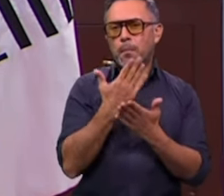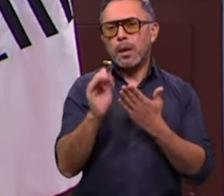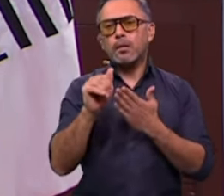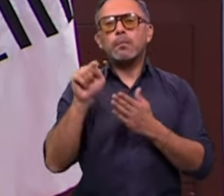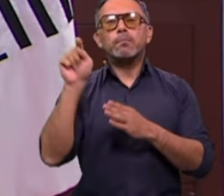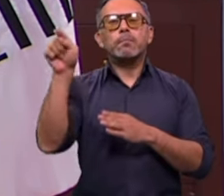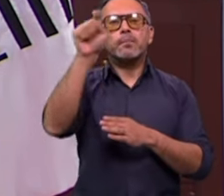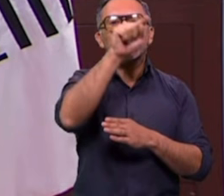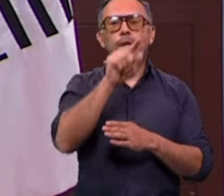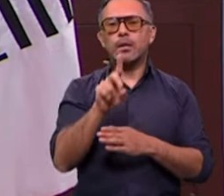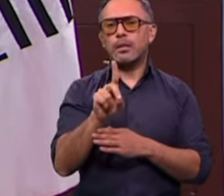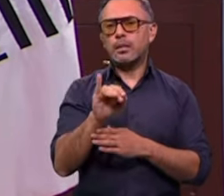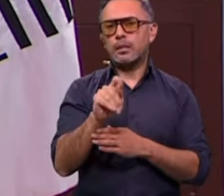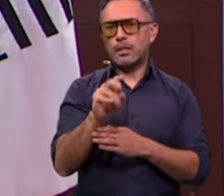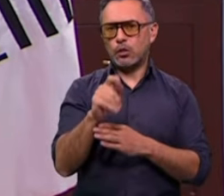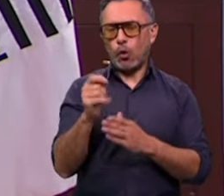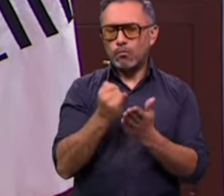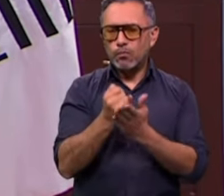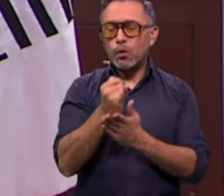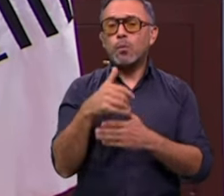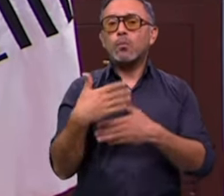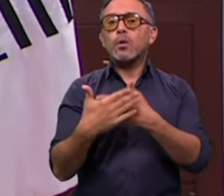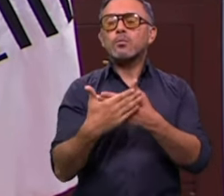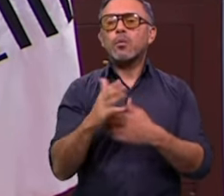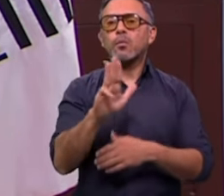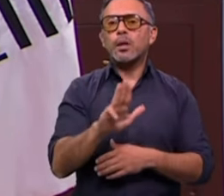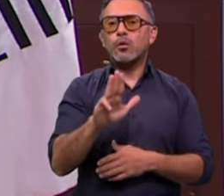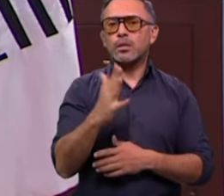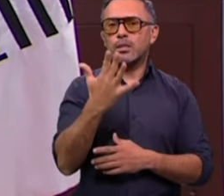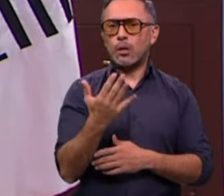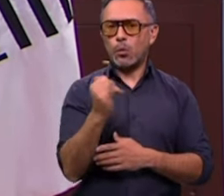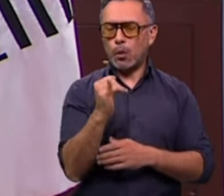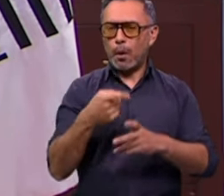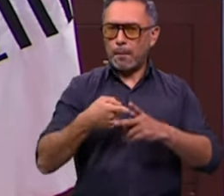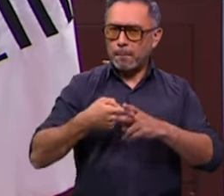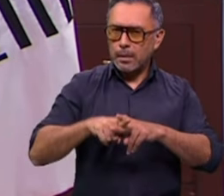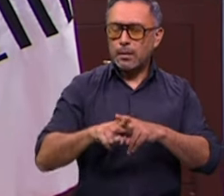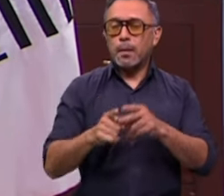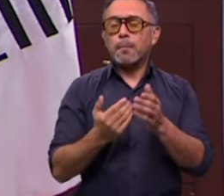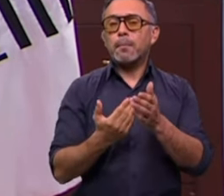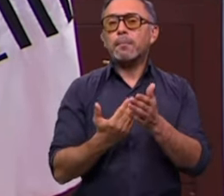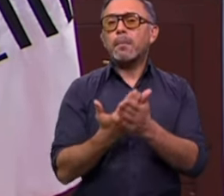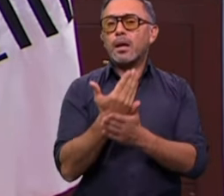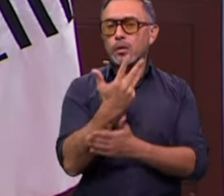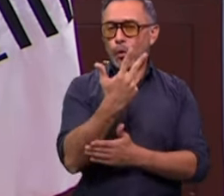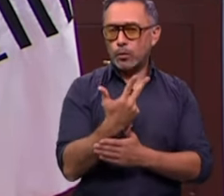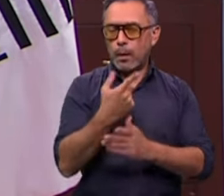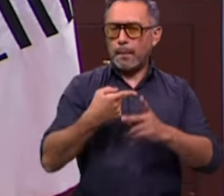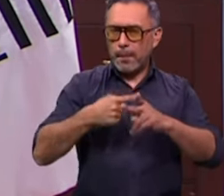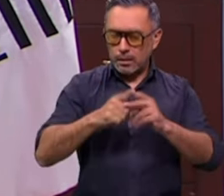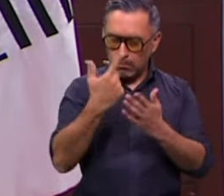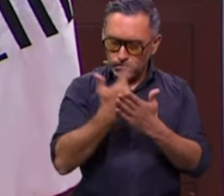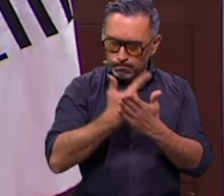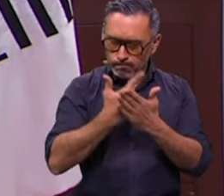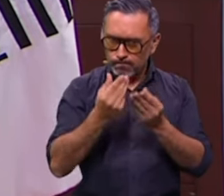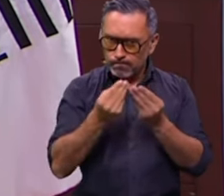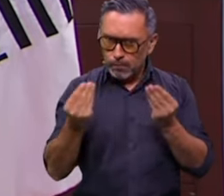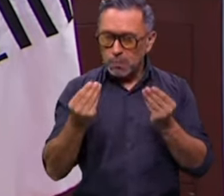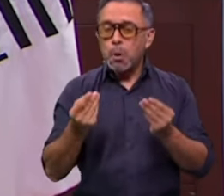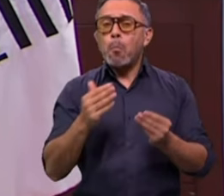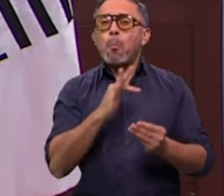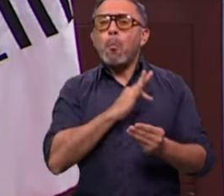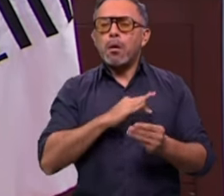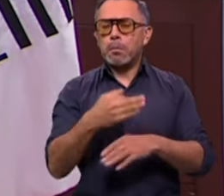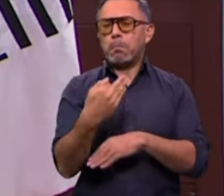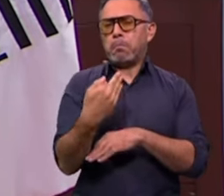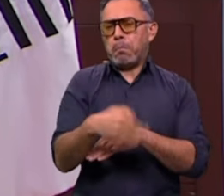distritales que comenzarán el próximo miércoles 5 de junio a partir de las 8 horas. Sin embargo, representan